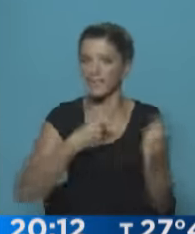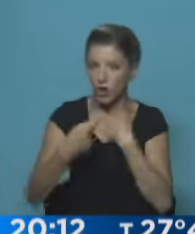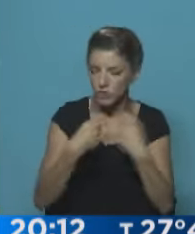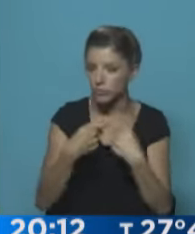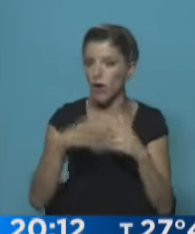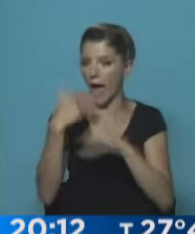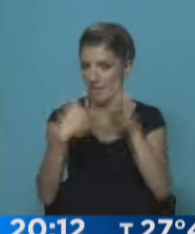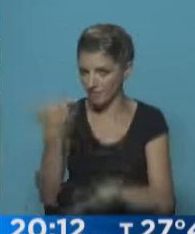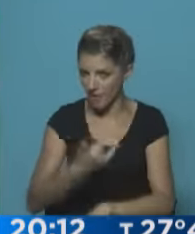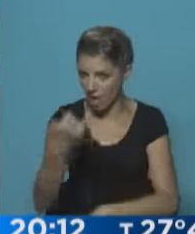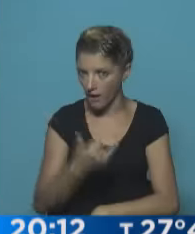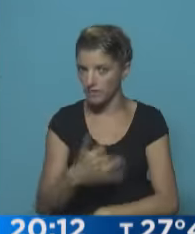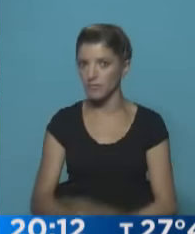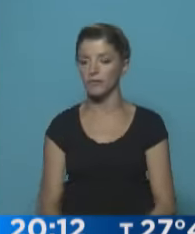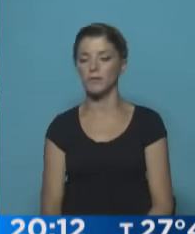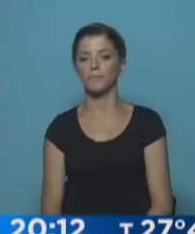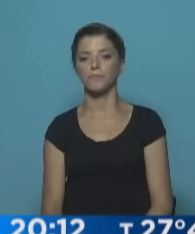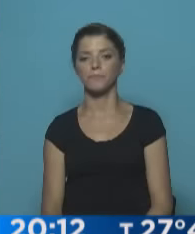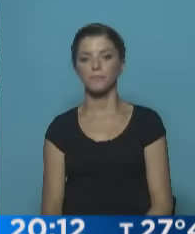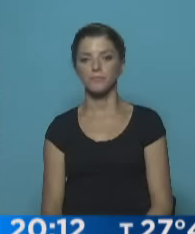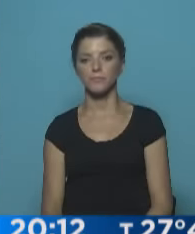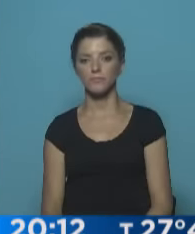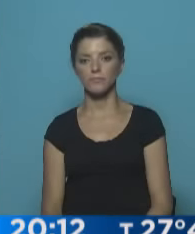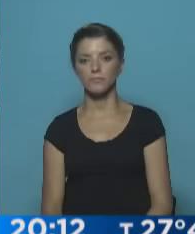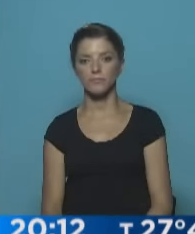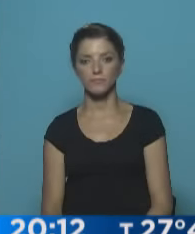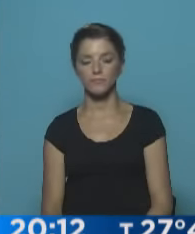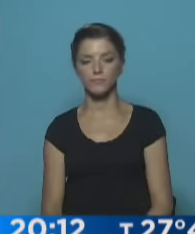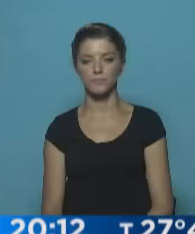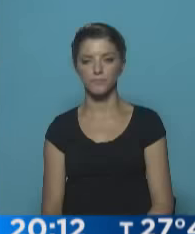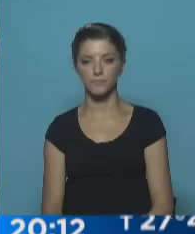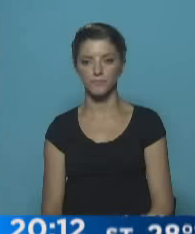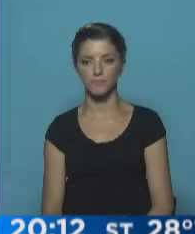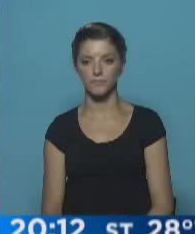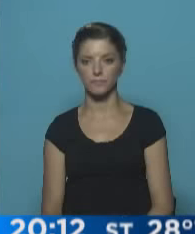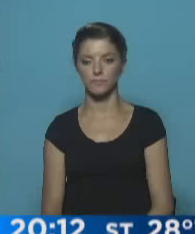y que hay interés Genuino en la de la